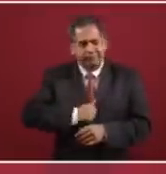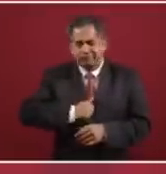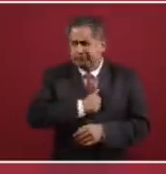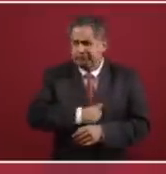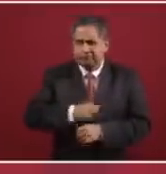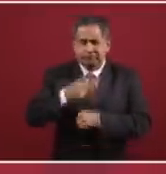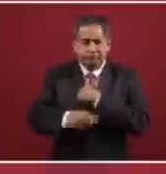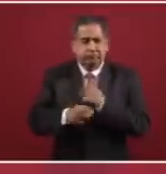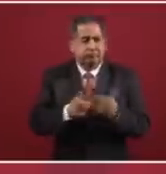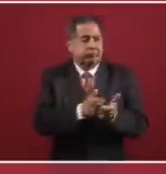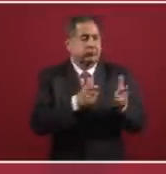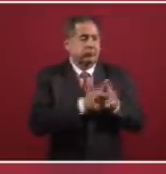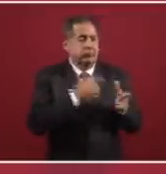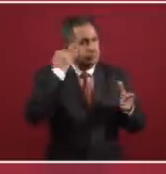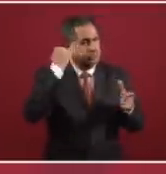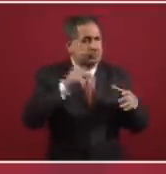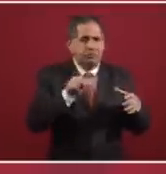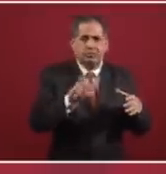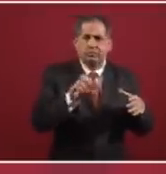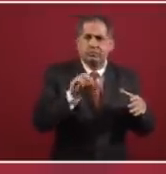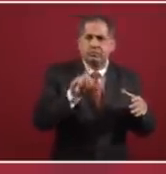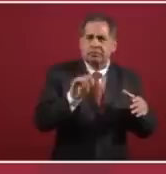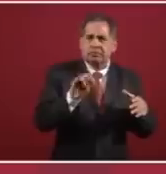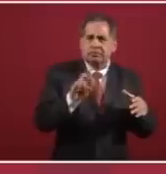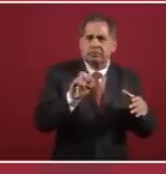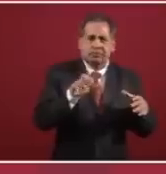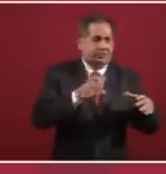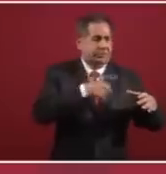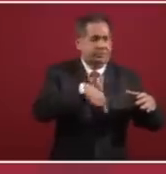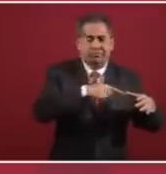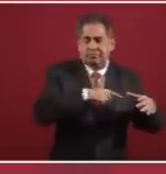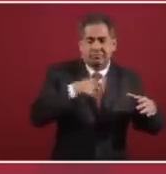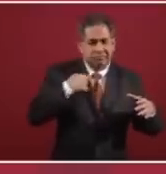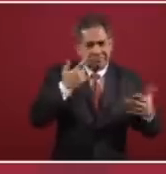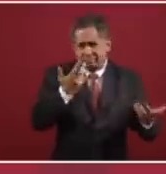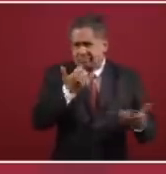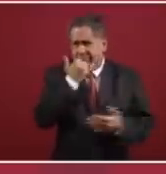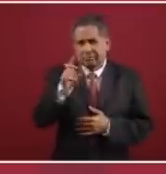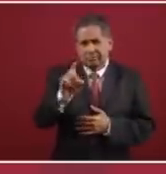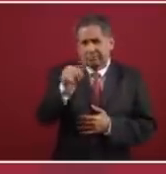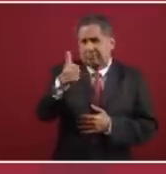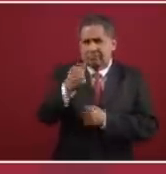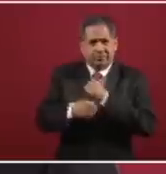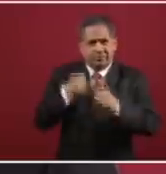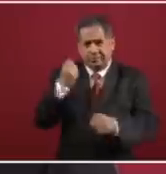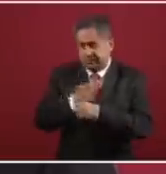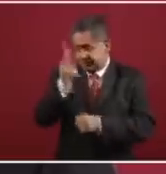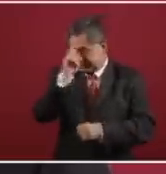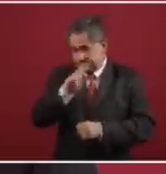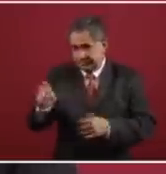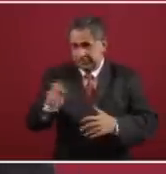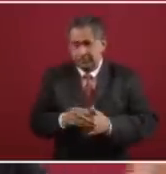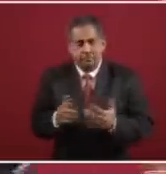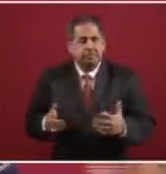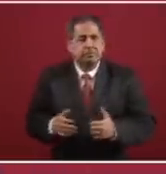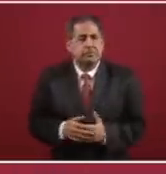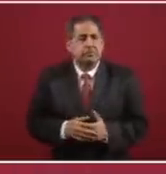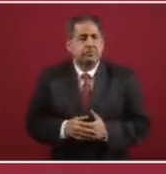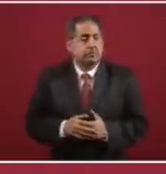el neoliberalismo estos 36 años? porque no